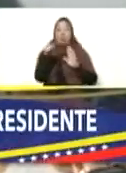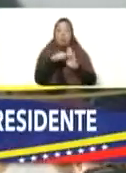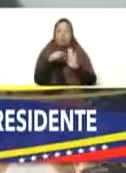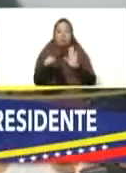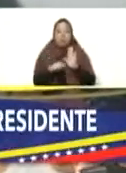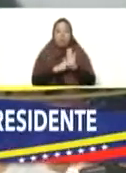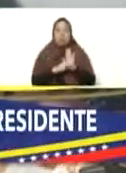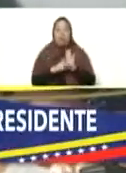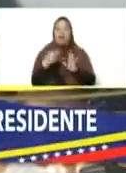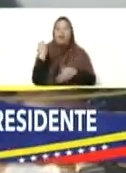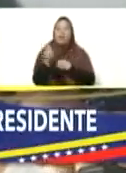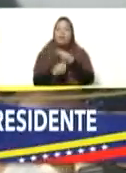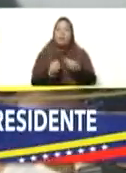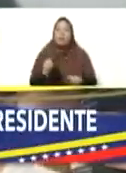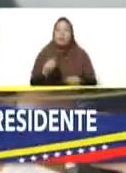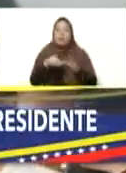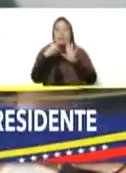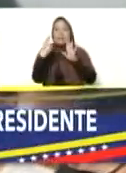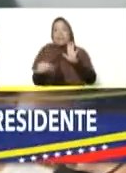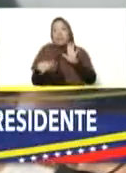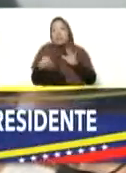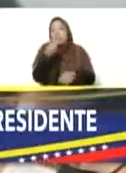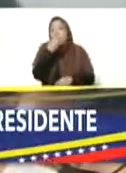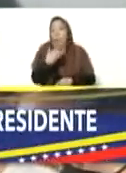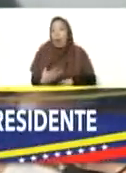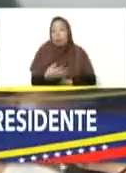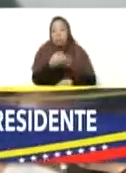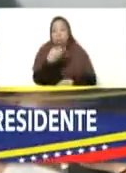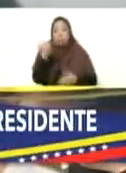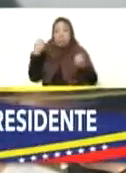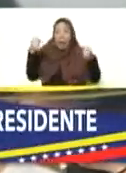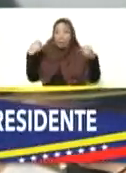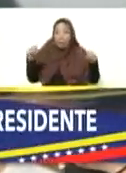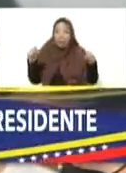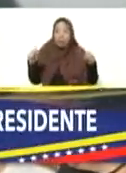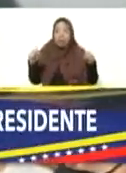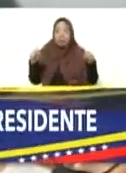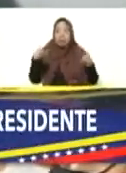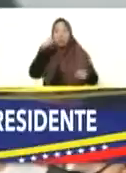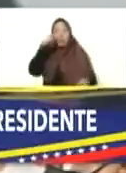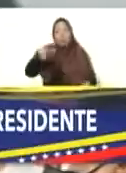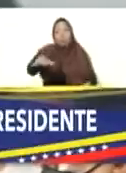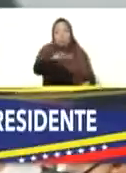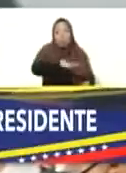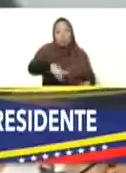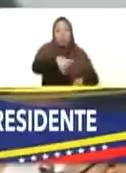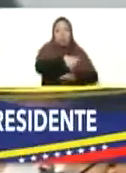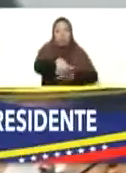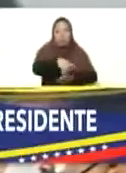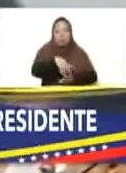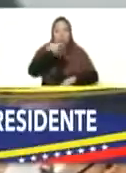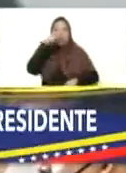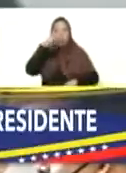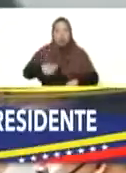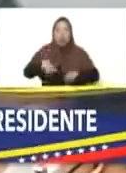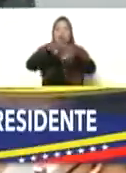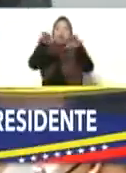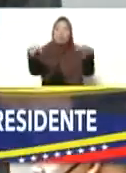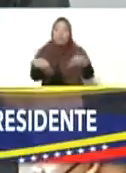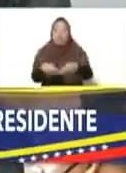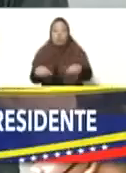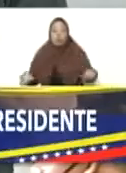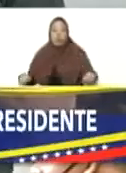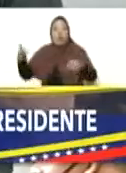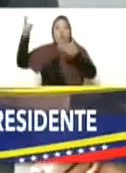mecanismos para que ese derecho pueda ser efectivo porque no solamente para pobladores de la ciudad también los pobladores del campo para los